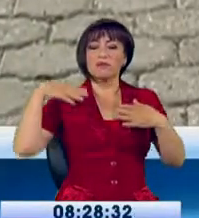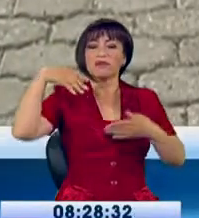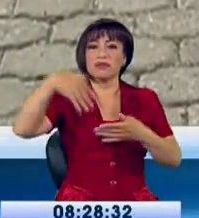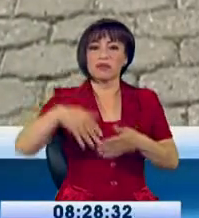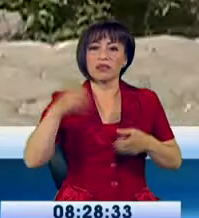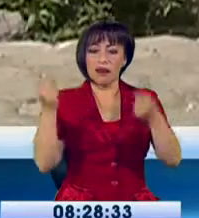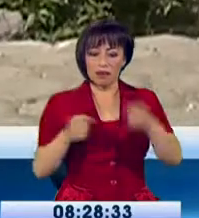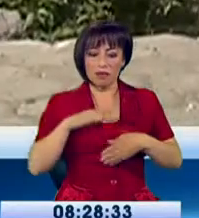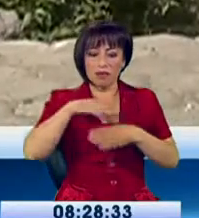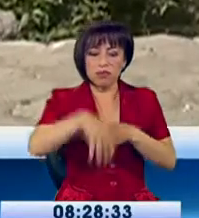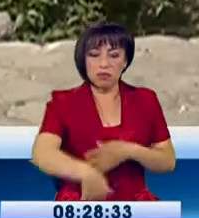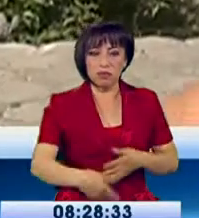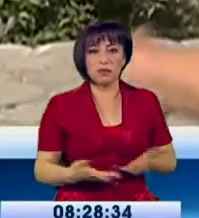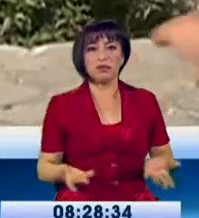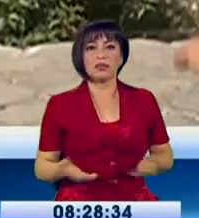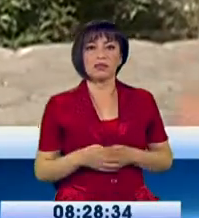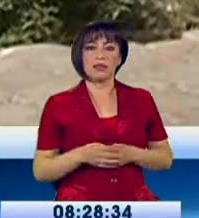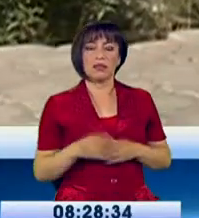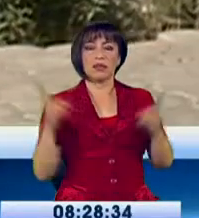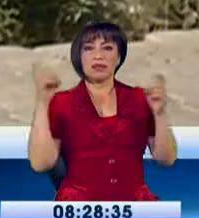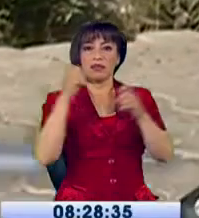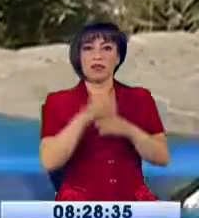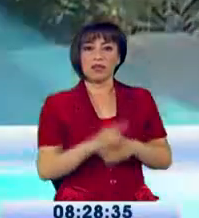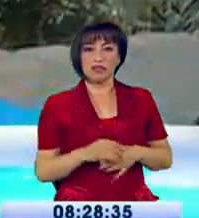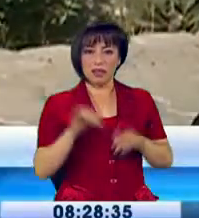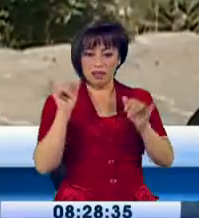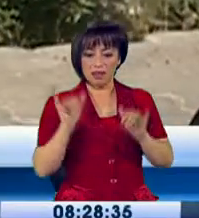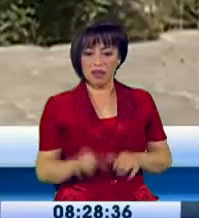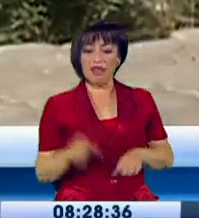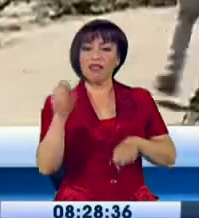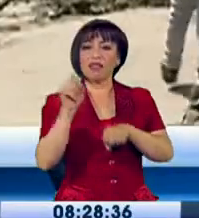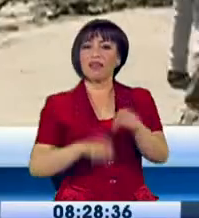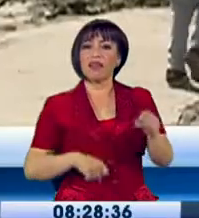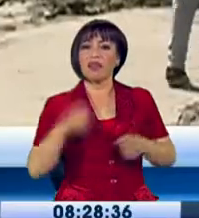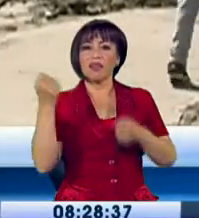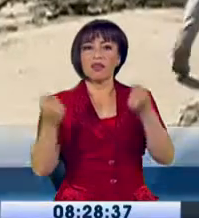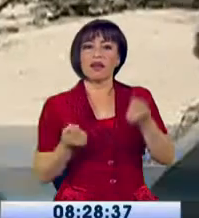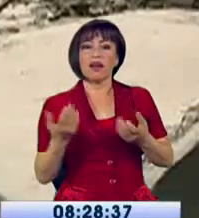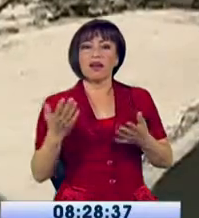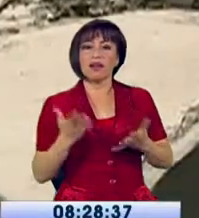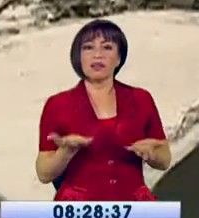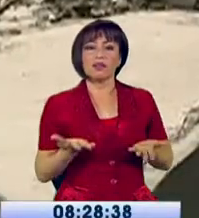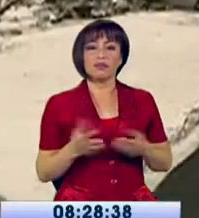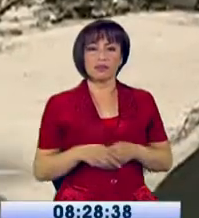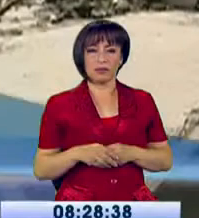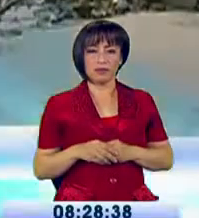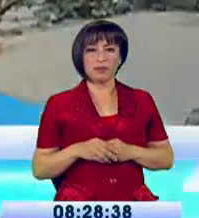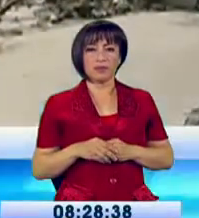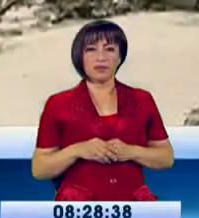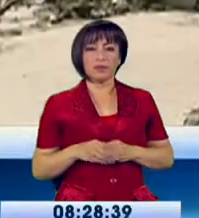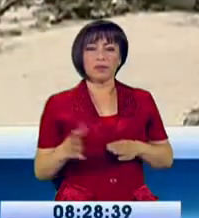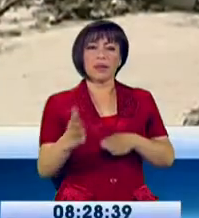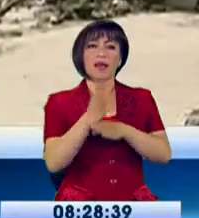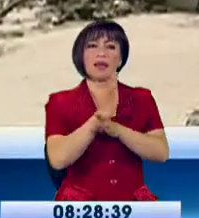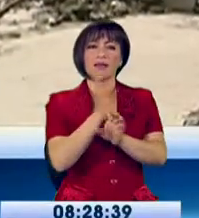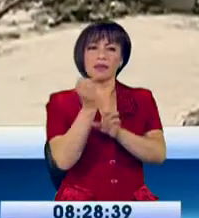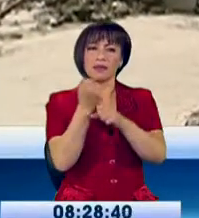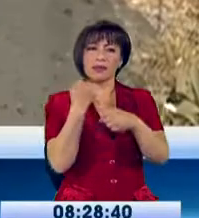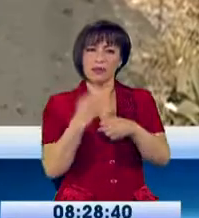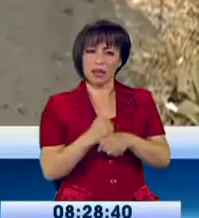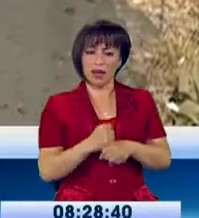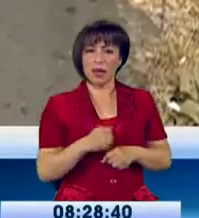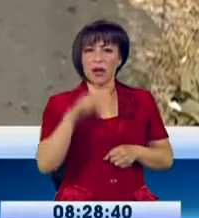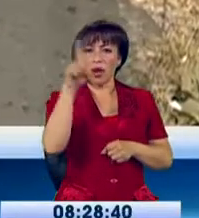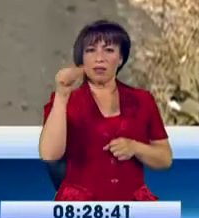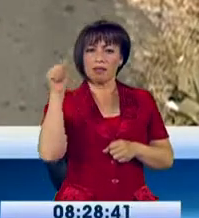zanja se tiene. Ha habido accidentes, se han quedado ahí varados algunos carros. El tema por el que se realizaron estas zanjas era evitar que el agua